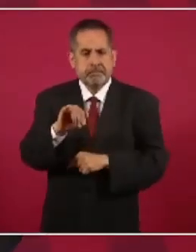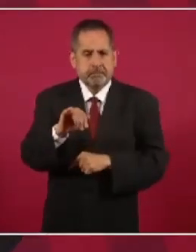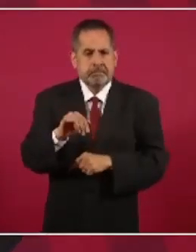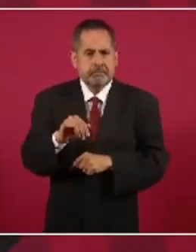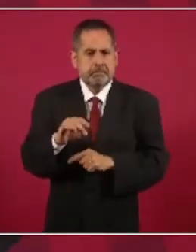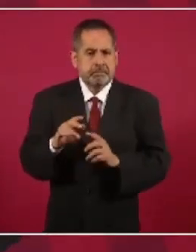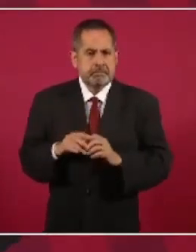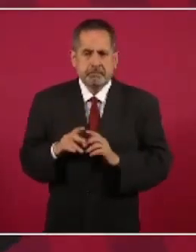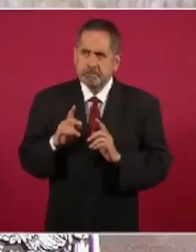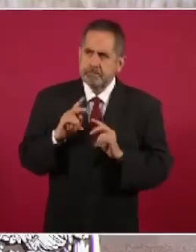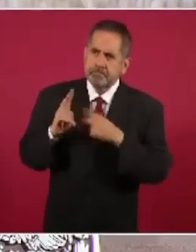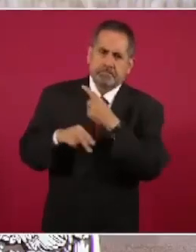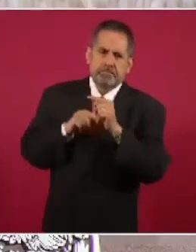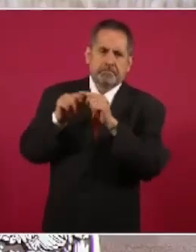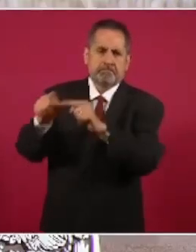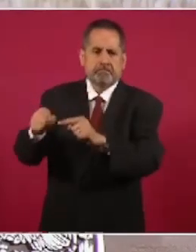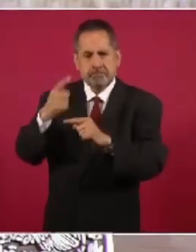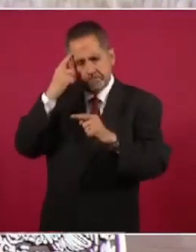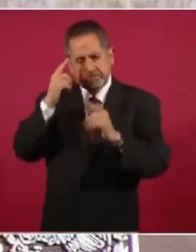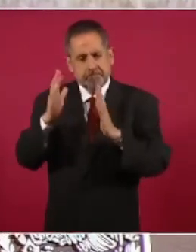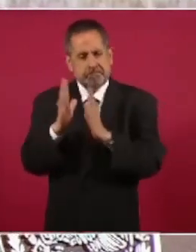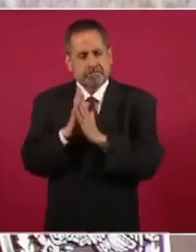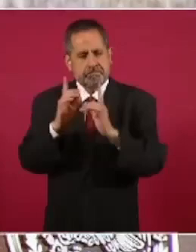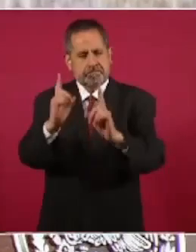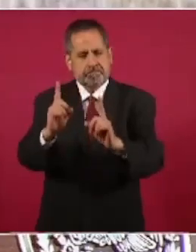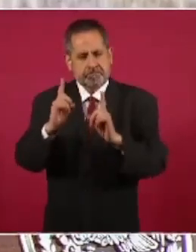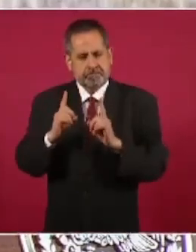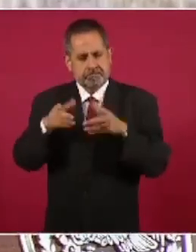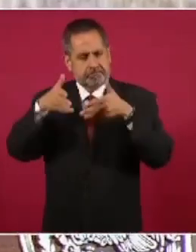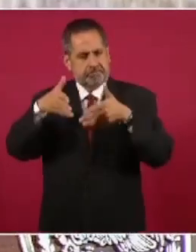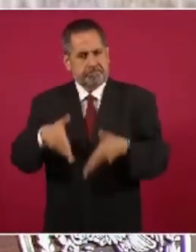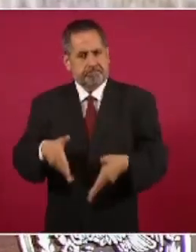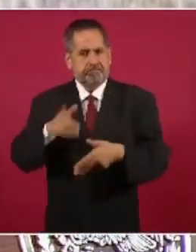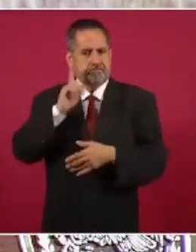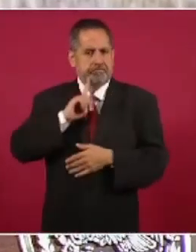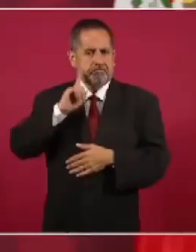para asistir a los funerales de la reina